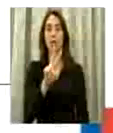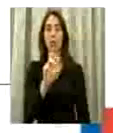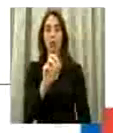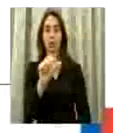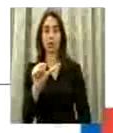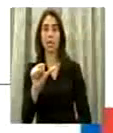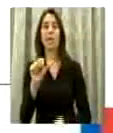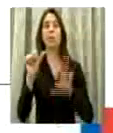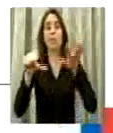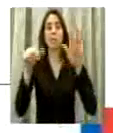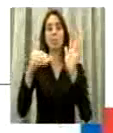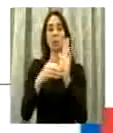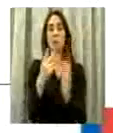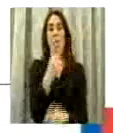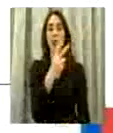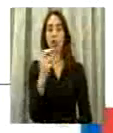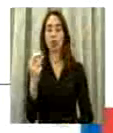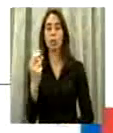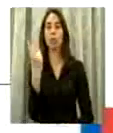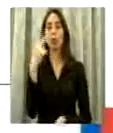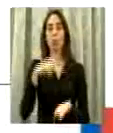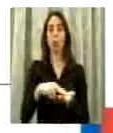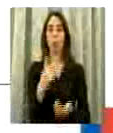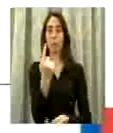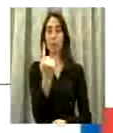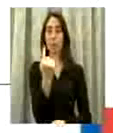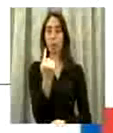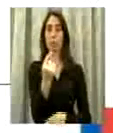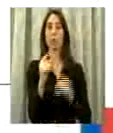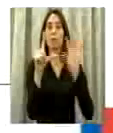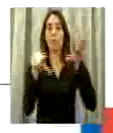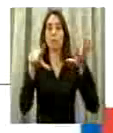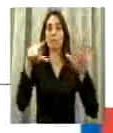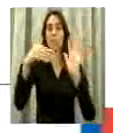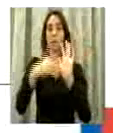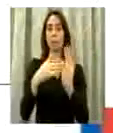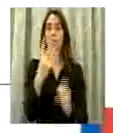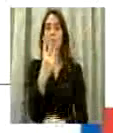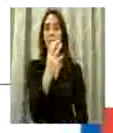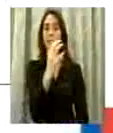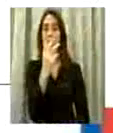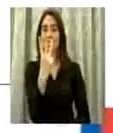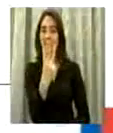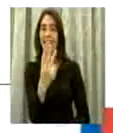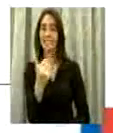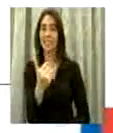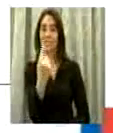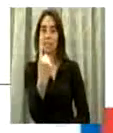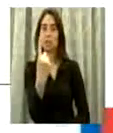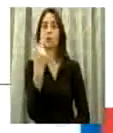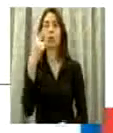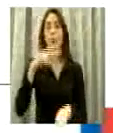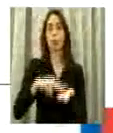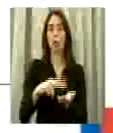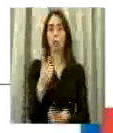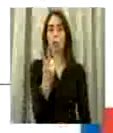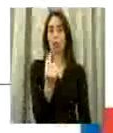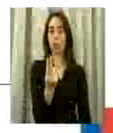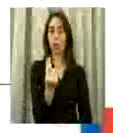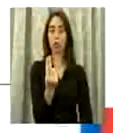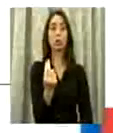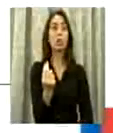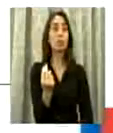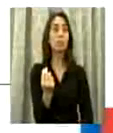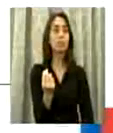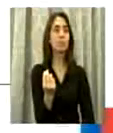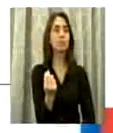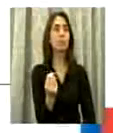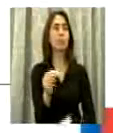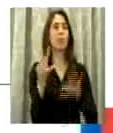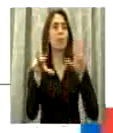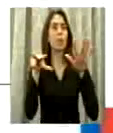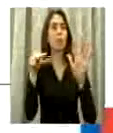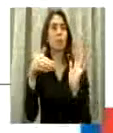15.206, 16.200, el año 2011 terminamos en 17.361, el 2012